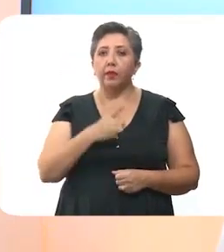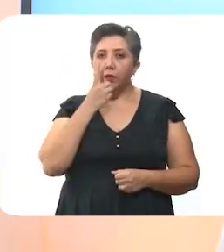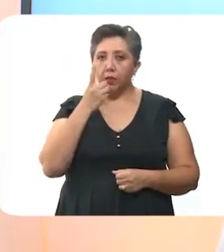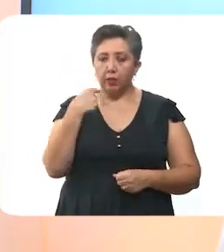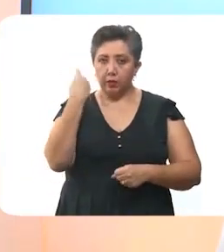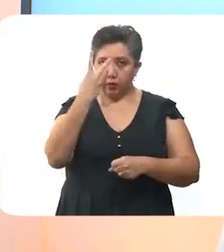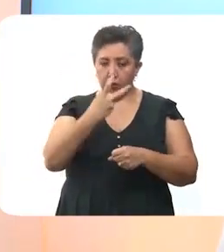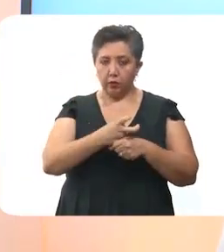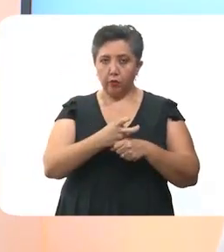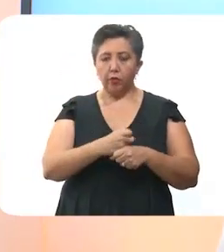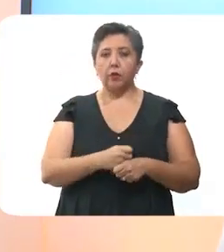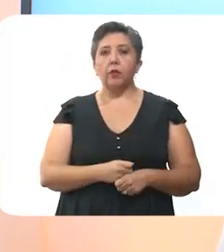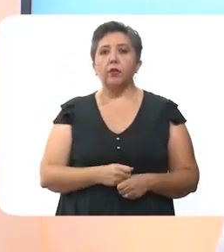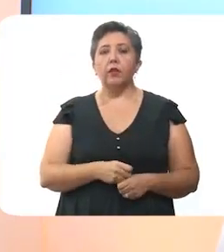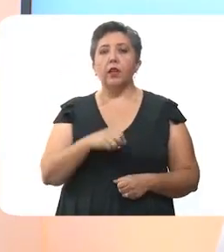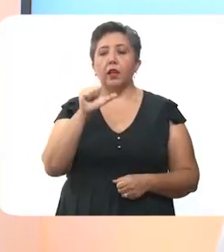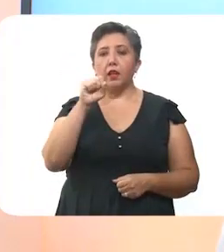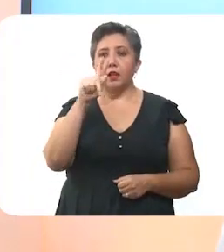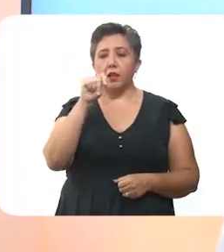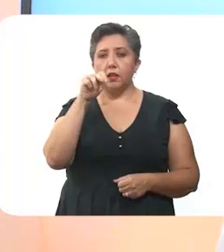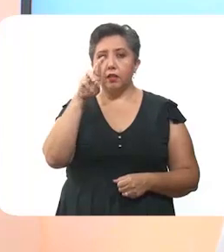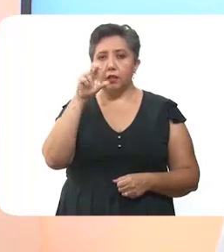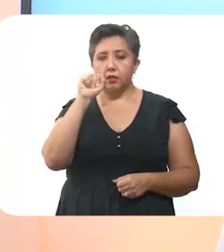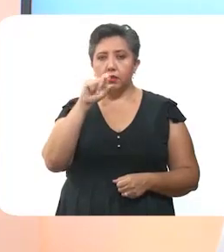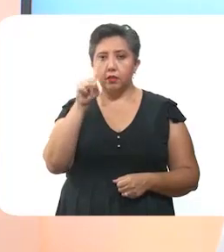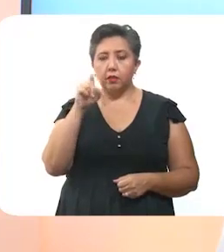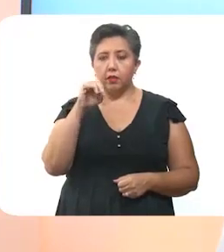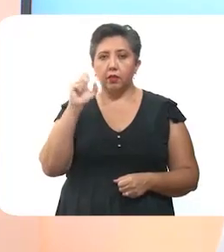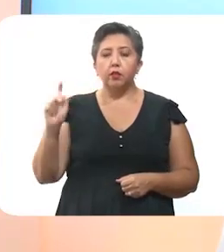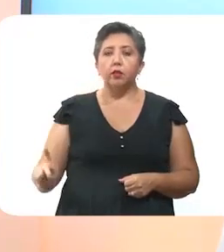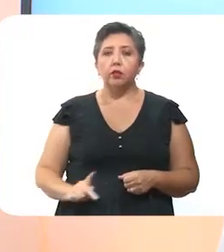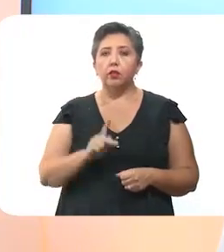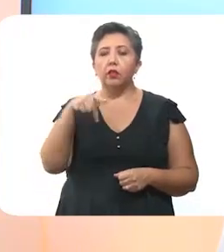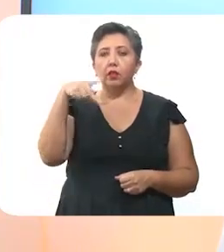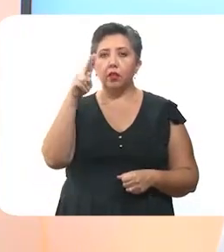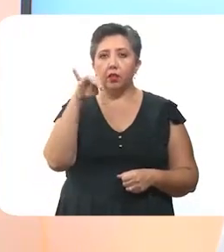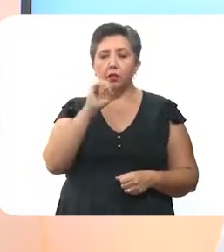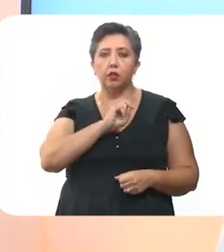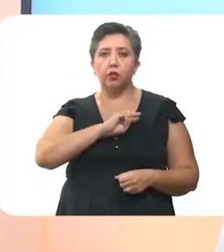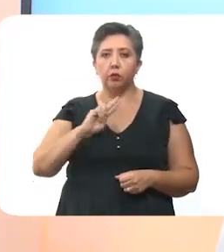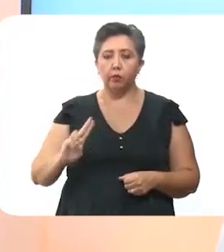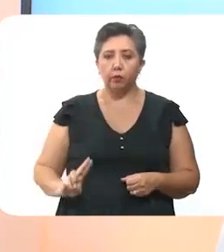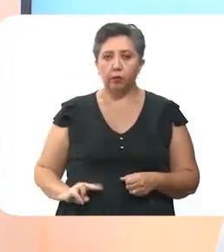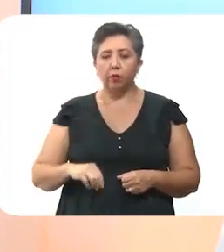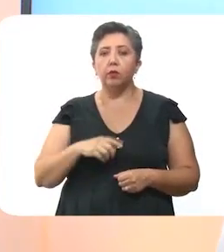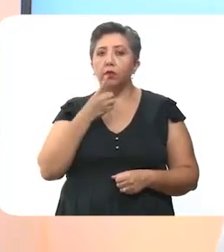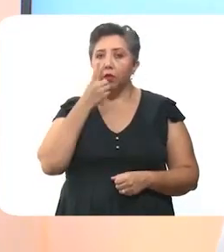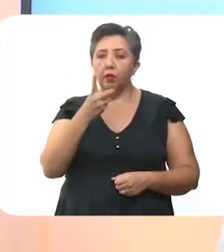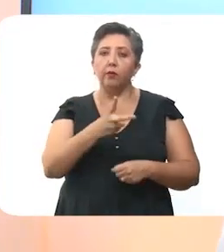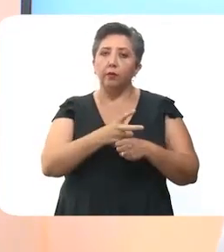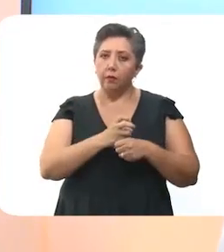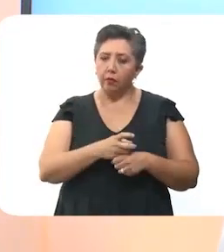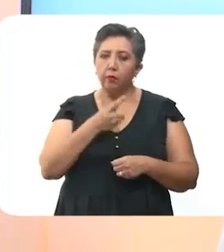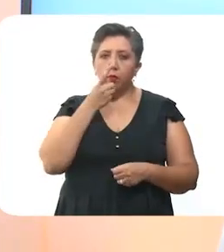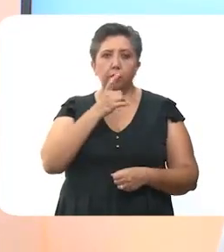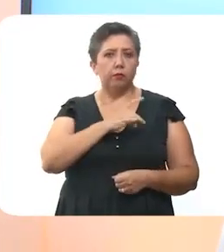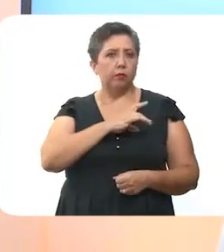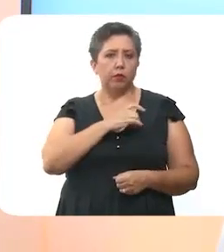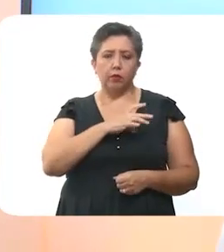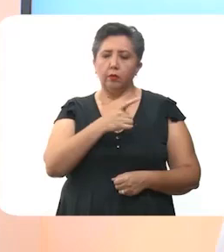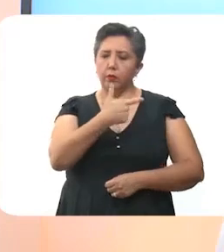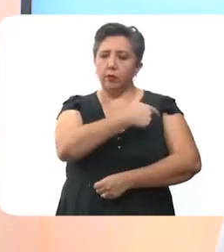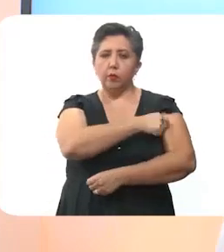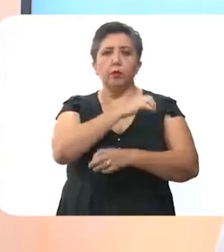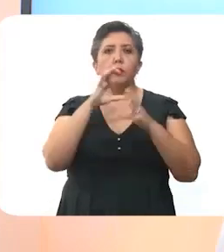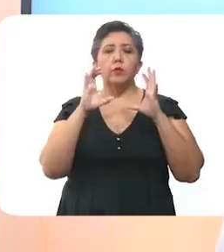a la segunda dosis de la farmacéutica AstraZeneca en los municipios de Canacín y Humán. Los invitamos a vacunarse sin temor